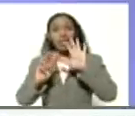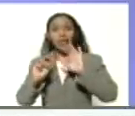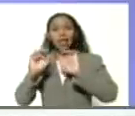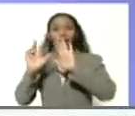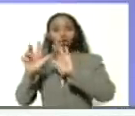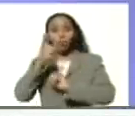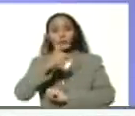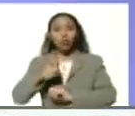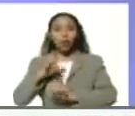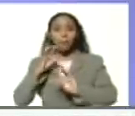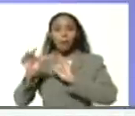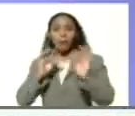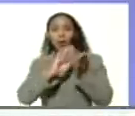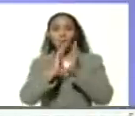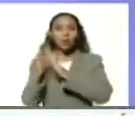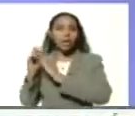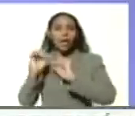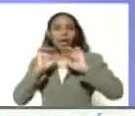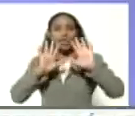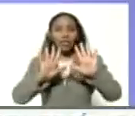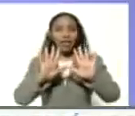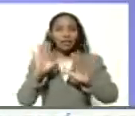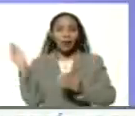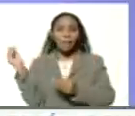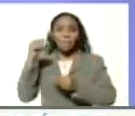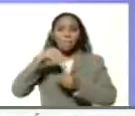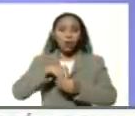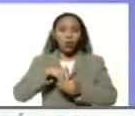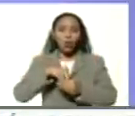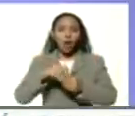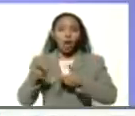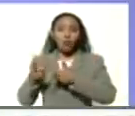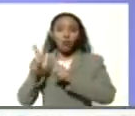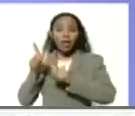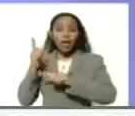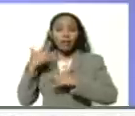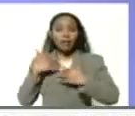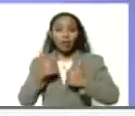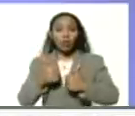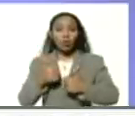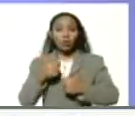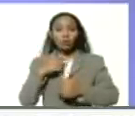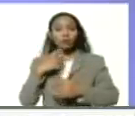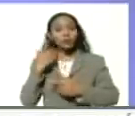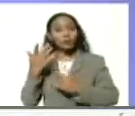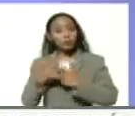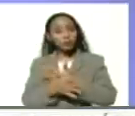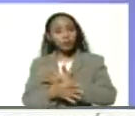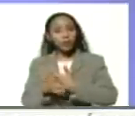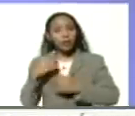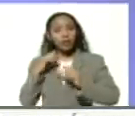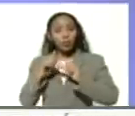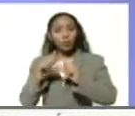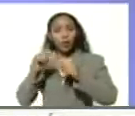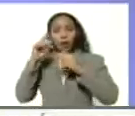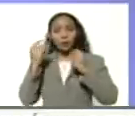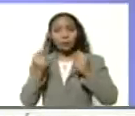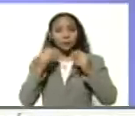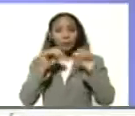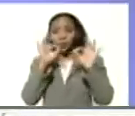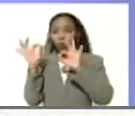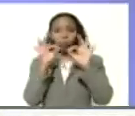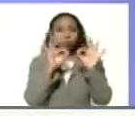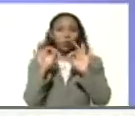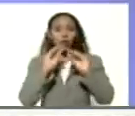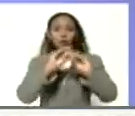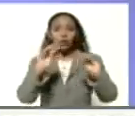de transmisión comunitaria y 10 importados. Las autoridades sanitarias y epidemiológicas se mantienen alerta y exhortando